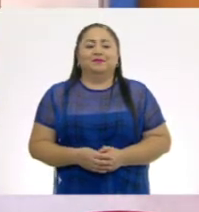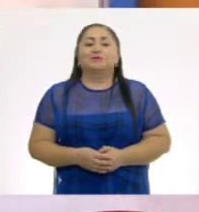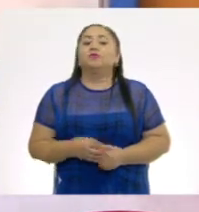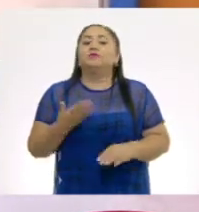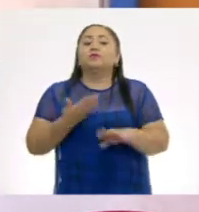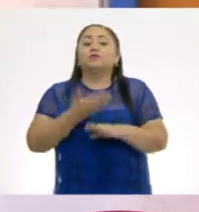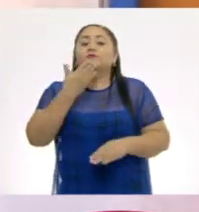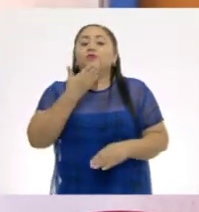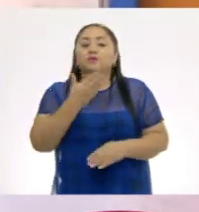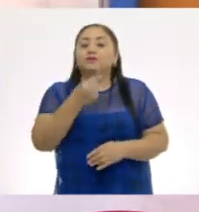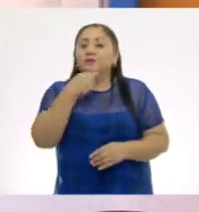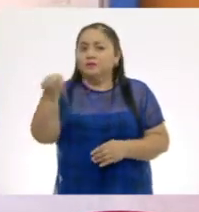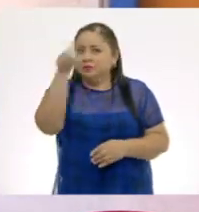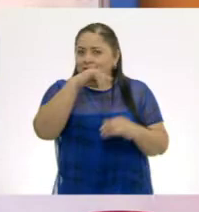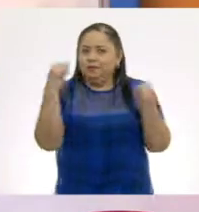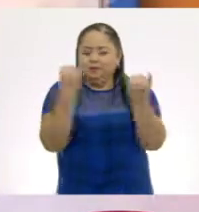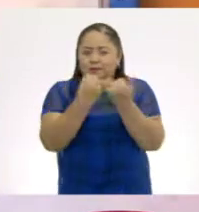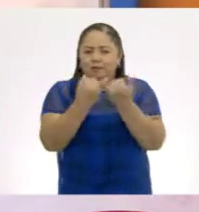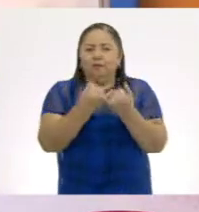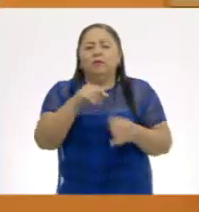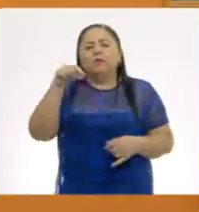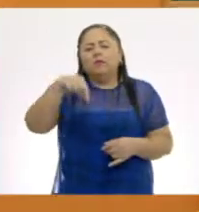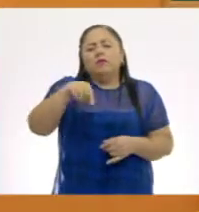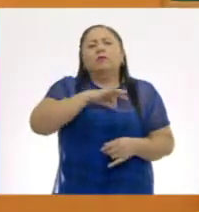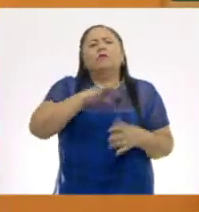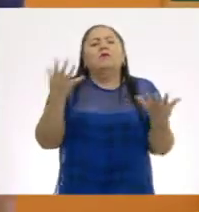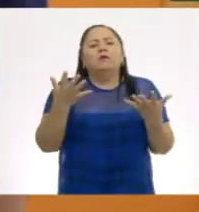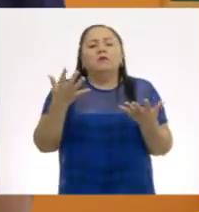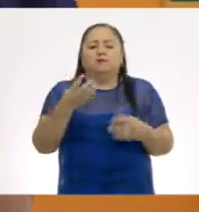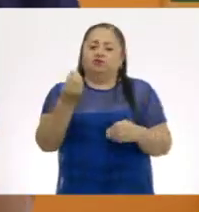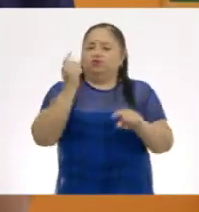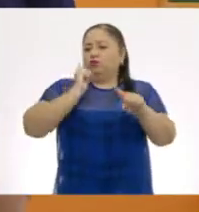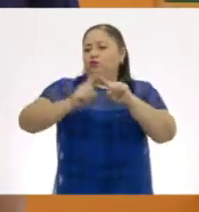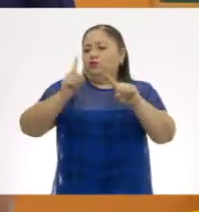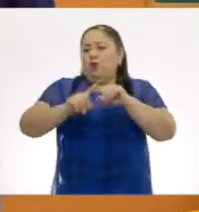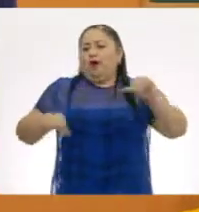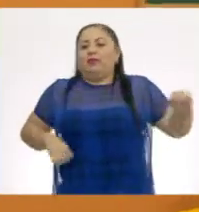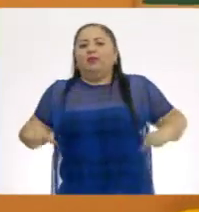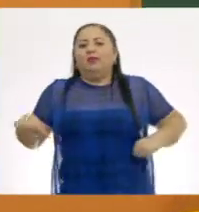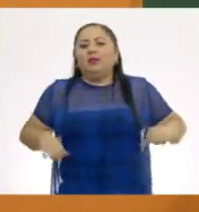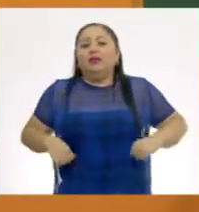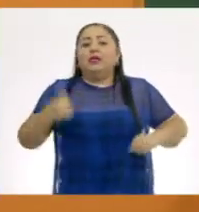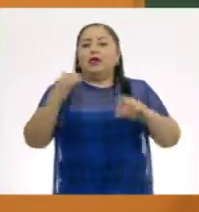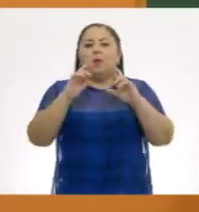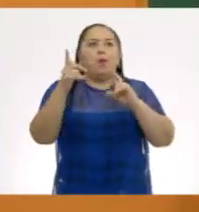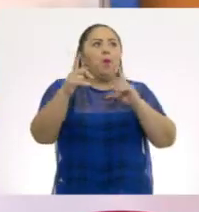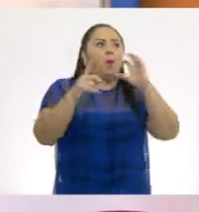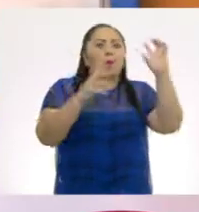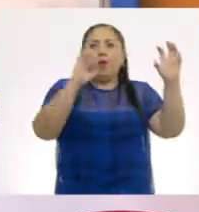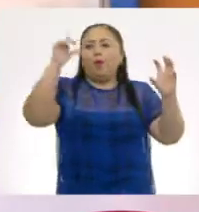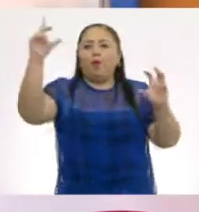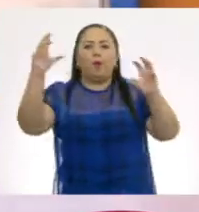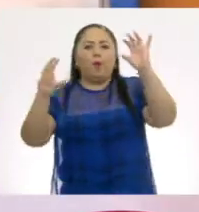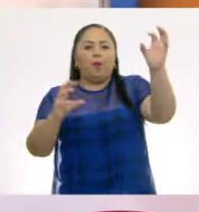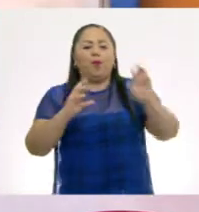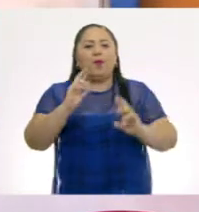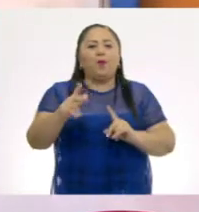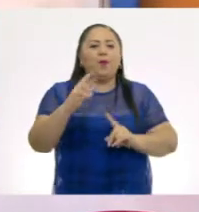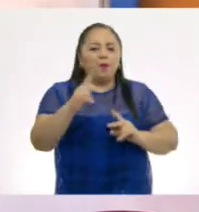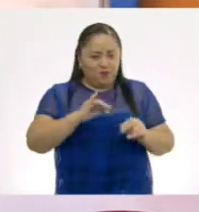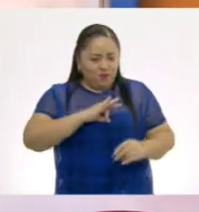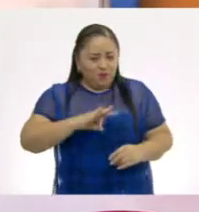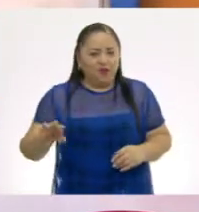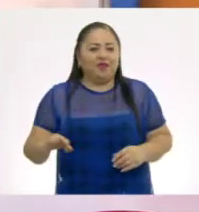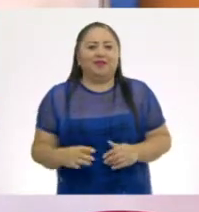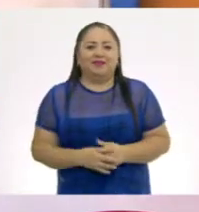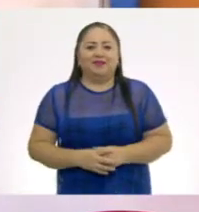Muy bien, niños. Exactamente, aquí podemos hacer muchas más actividades y romper con todas las